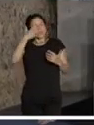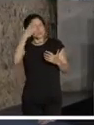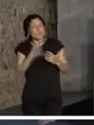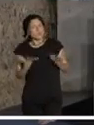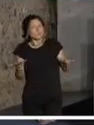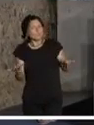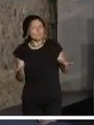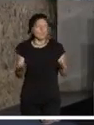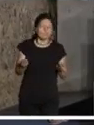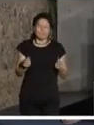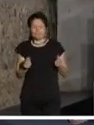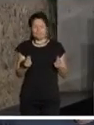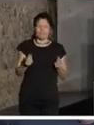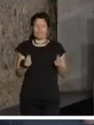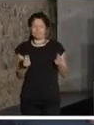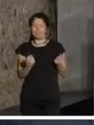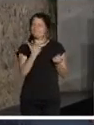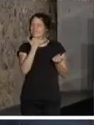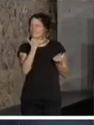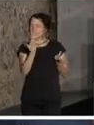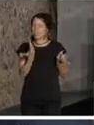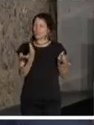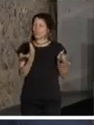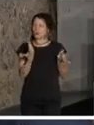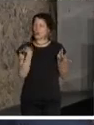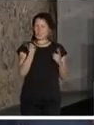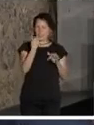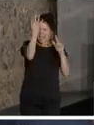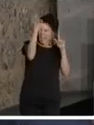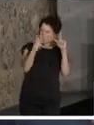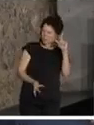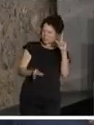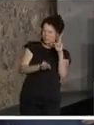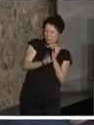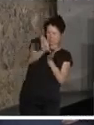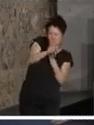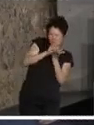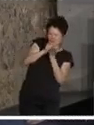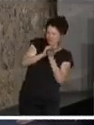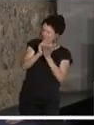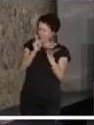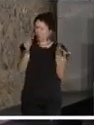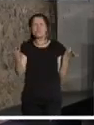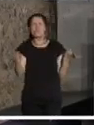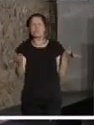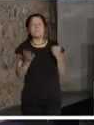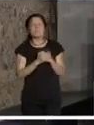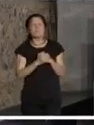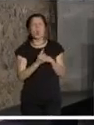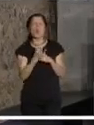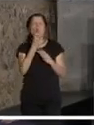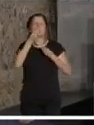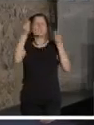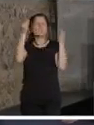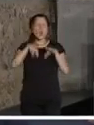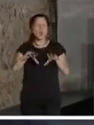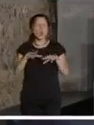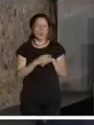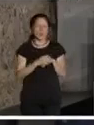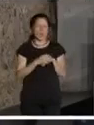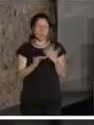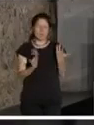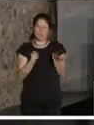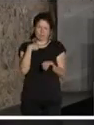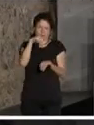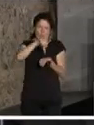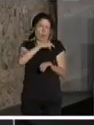que hay algo que no es tan recogiendo las encuestas y es ese esa deuda histórica que tiene badajoz